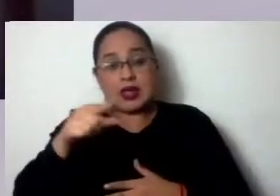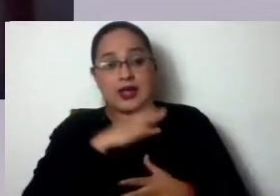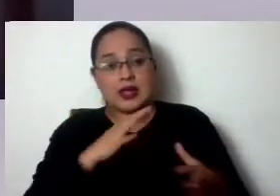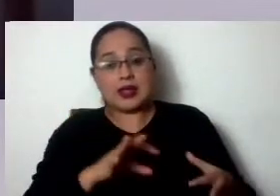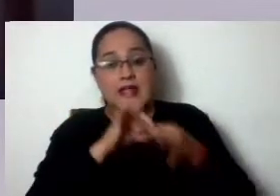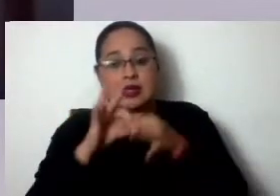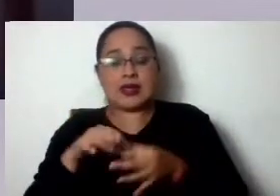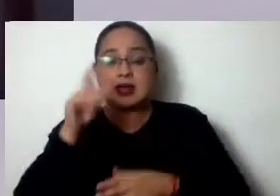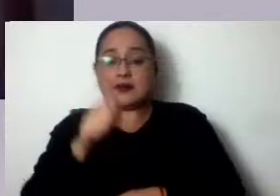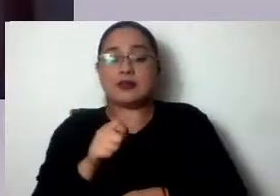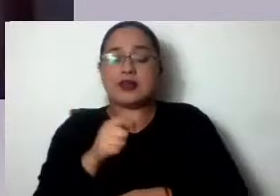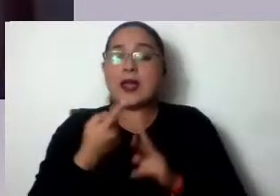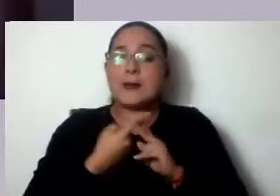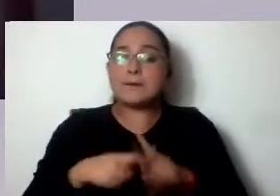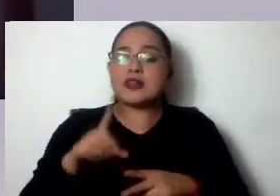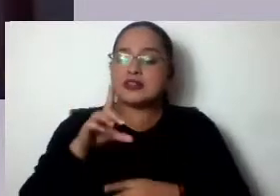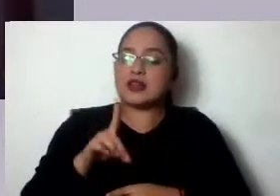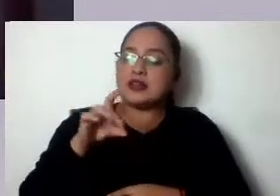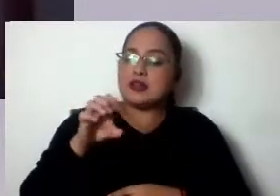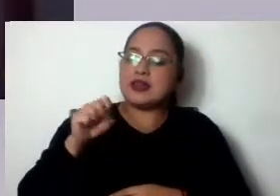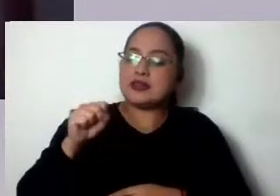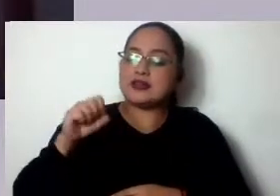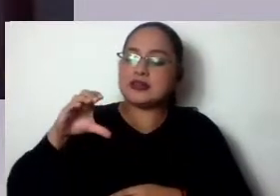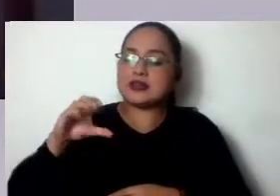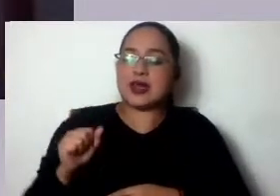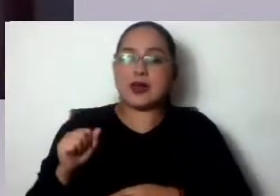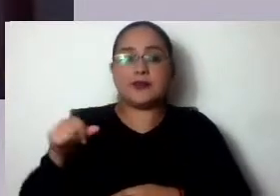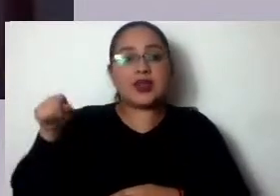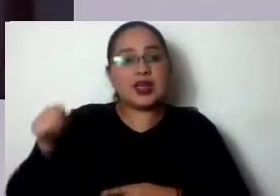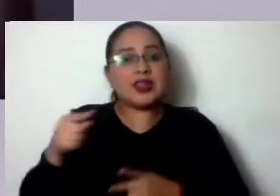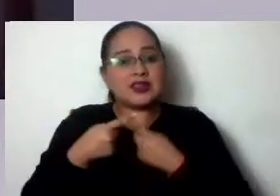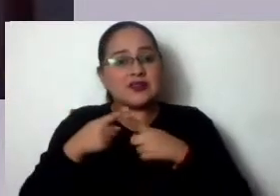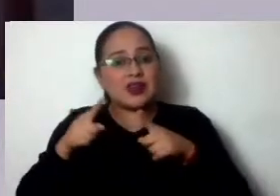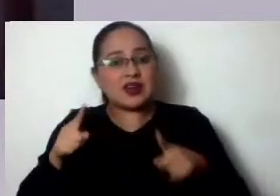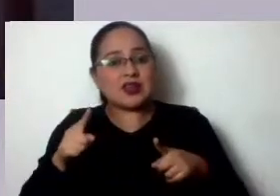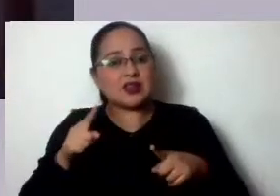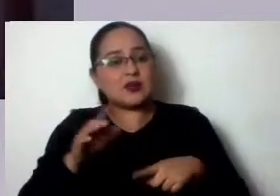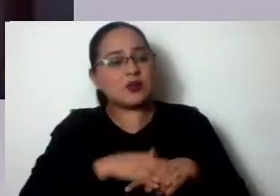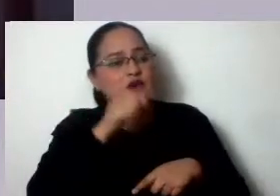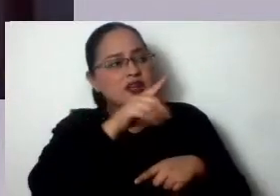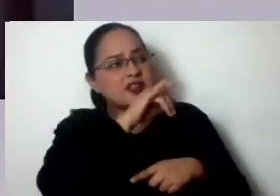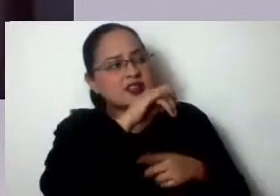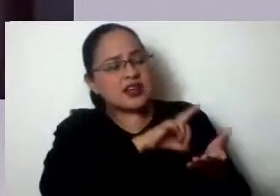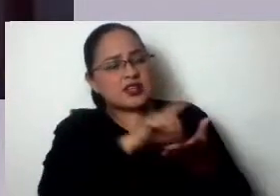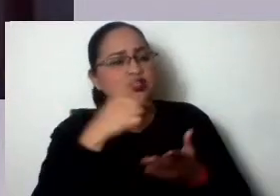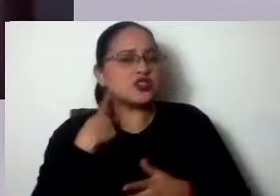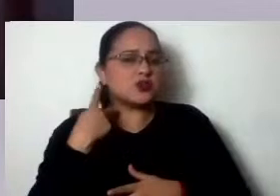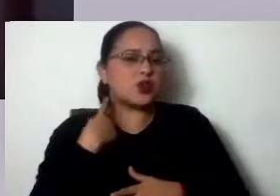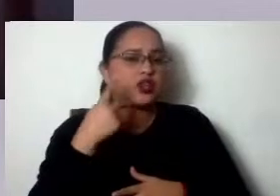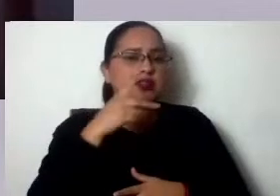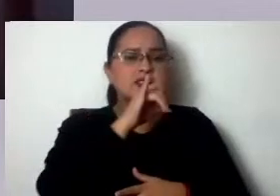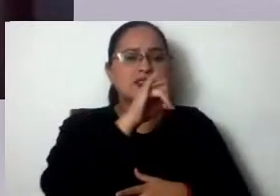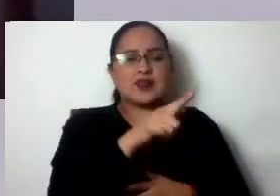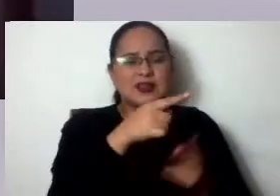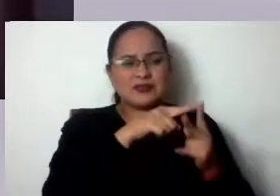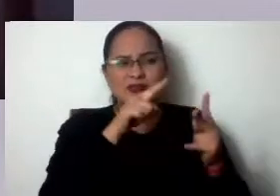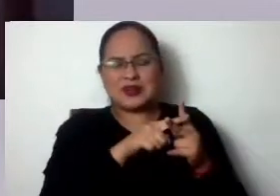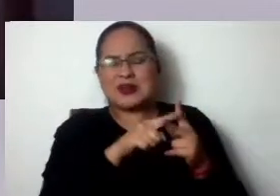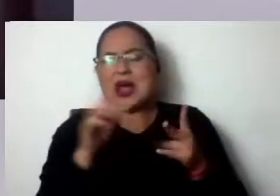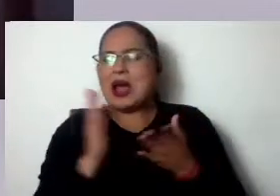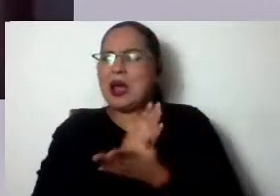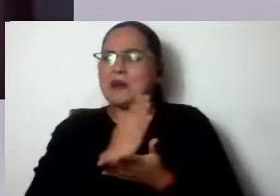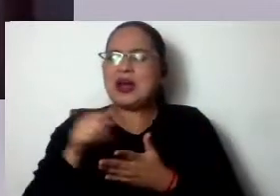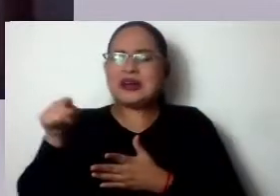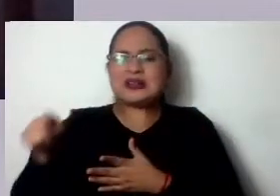desk a que fueran tratados de forma desigual respecto a los derechos civiles y políticos reconociéndoles un